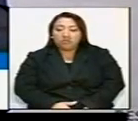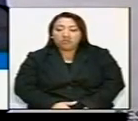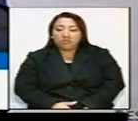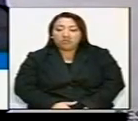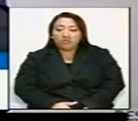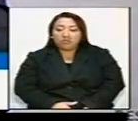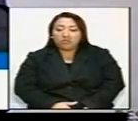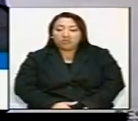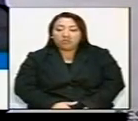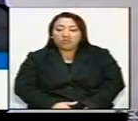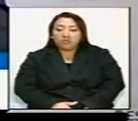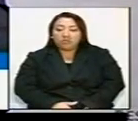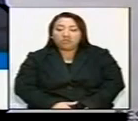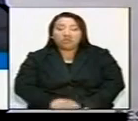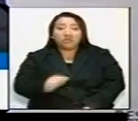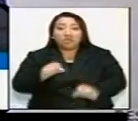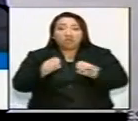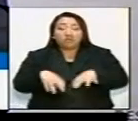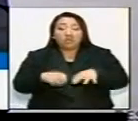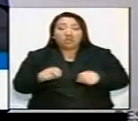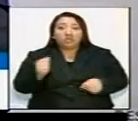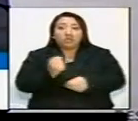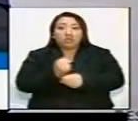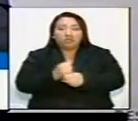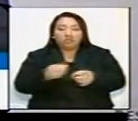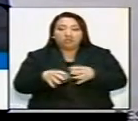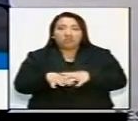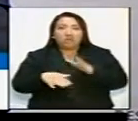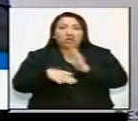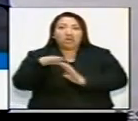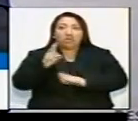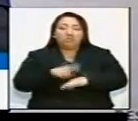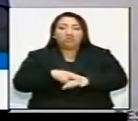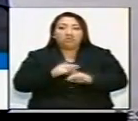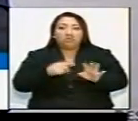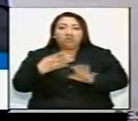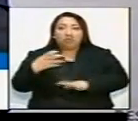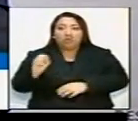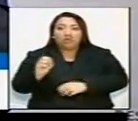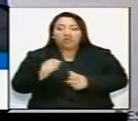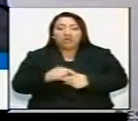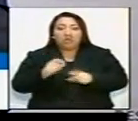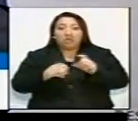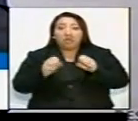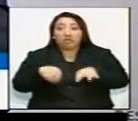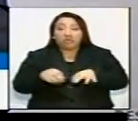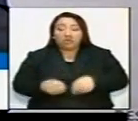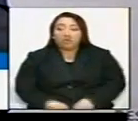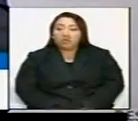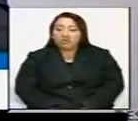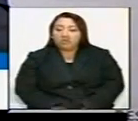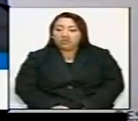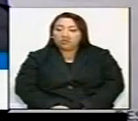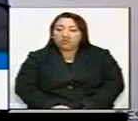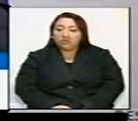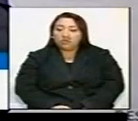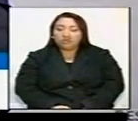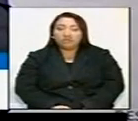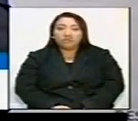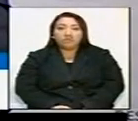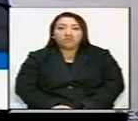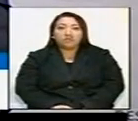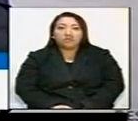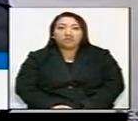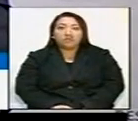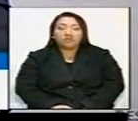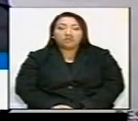estaría a un nivel muy alto de productividad en los 90s, entonces los australianos tendrían